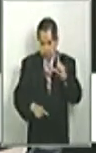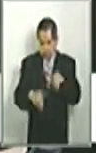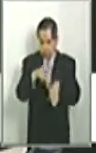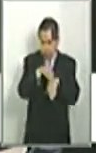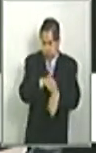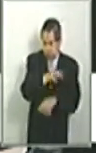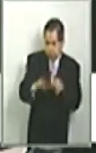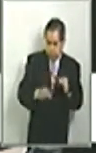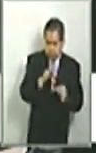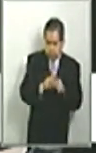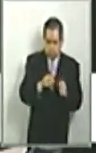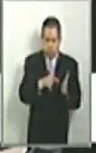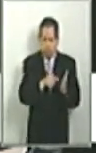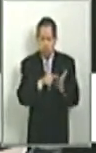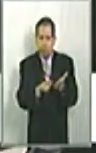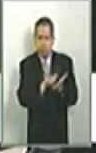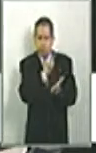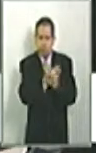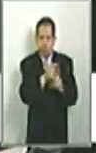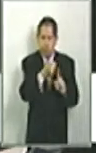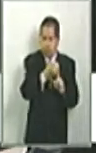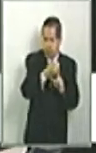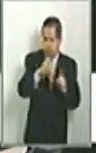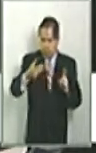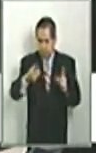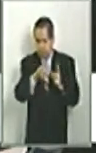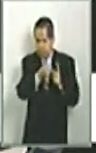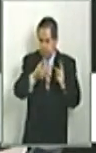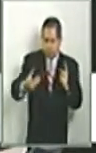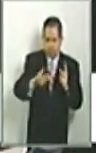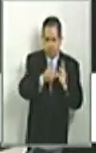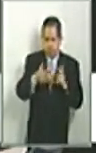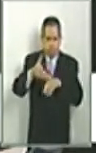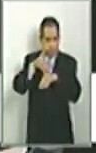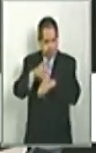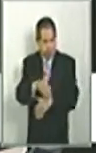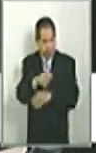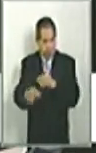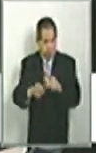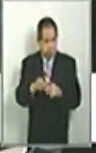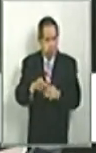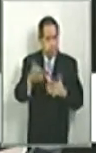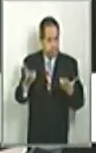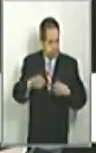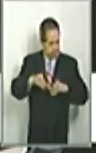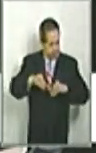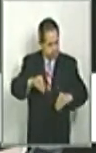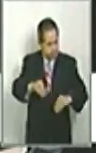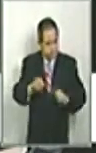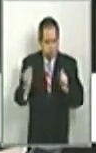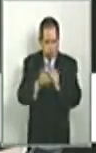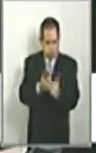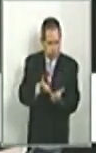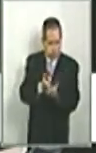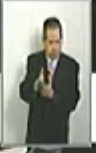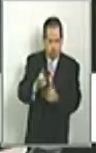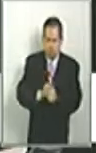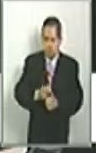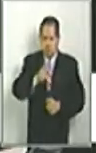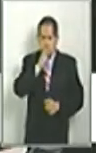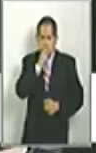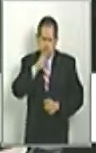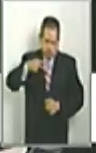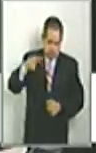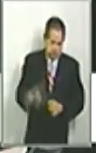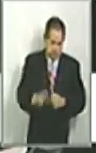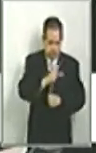Mexicanos, las leyes que de ella emanen, y desempeñar leal y